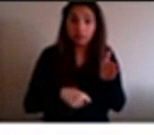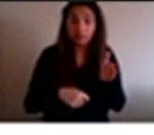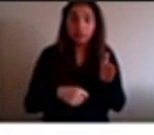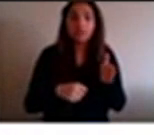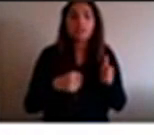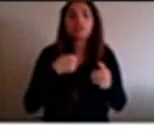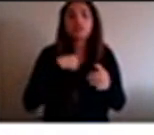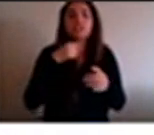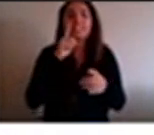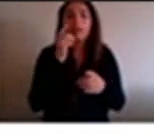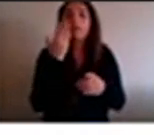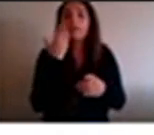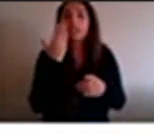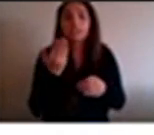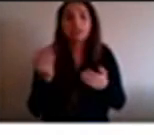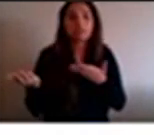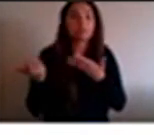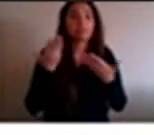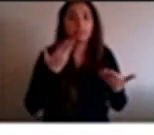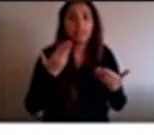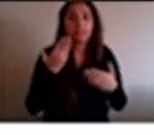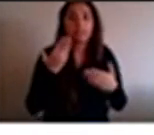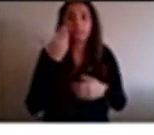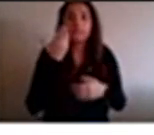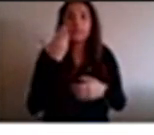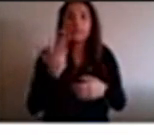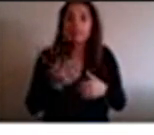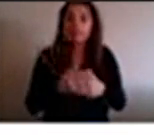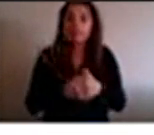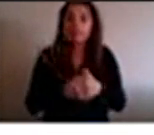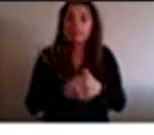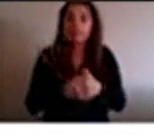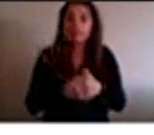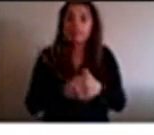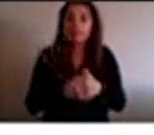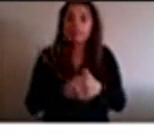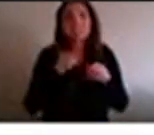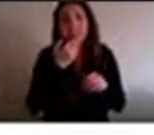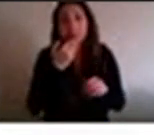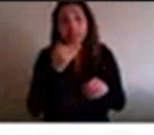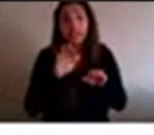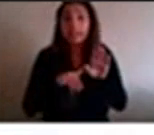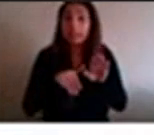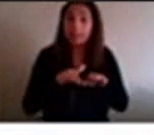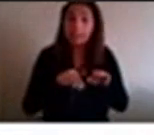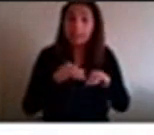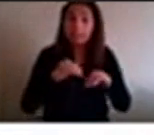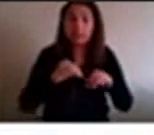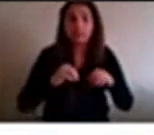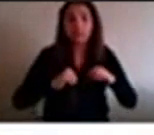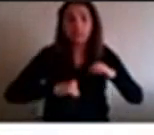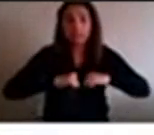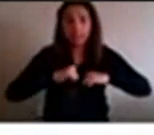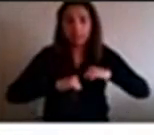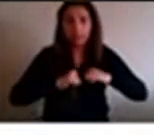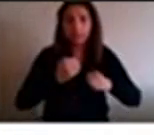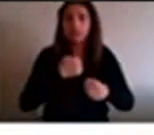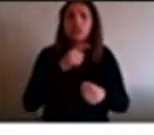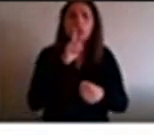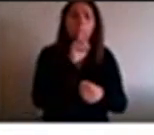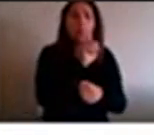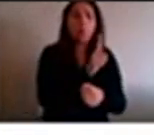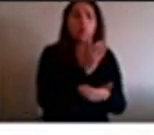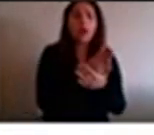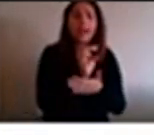es adquirido, siguiente por favor, según el tamaño de las empresas. Empresas entre 1 y 30 trabajadores mínimo deben